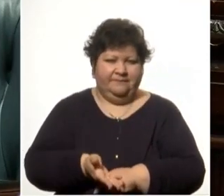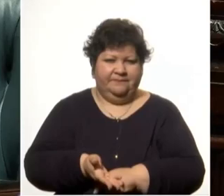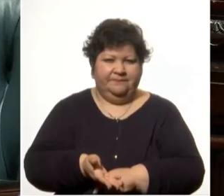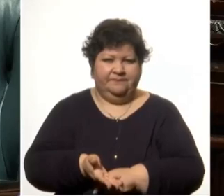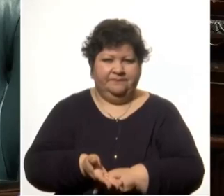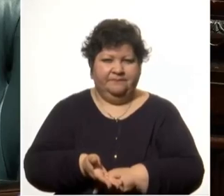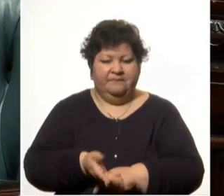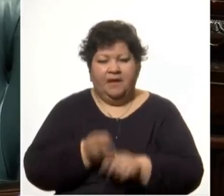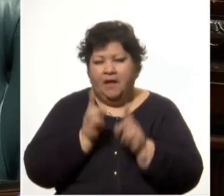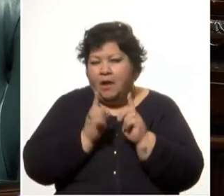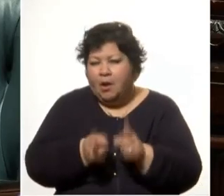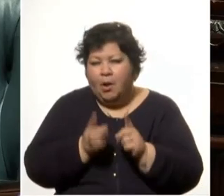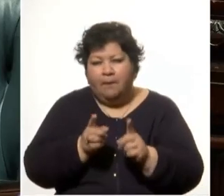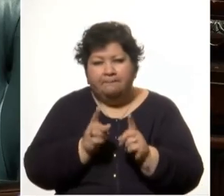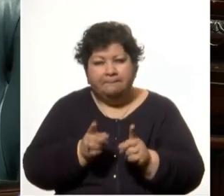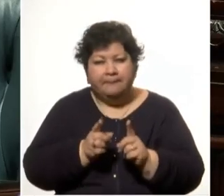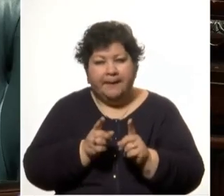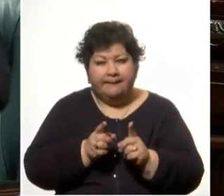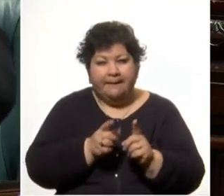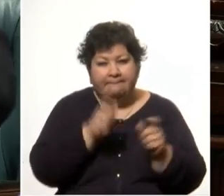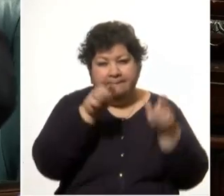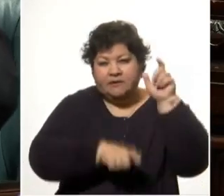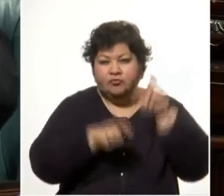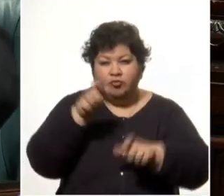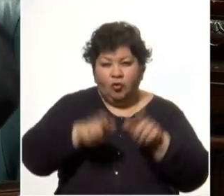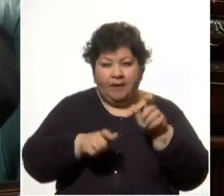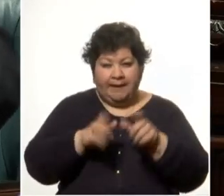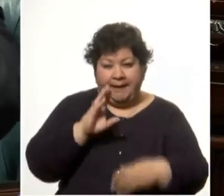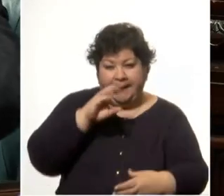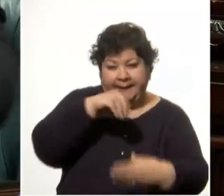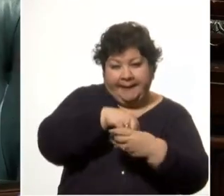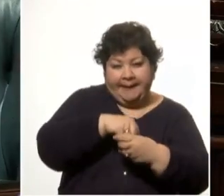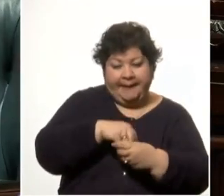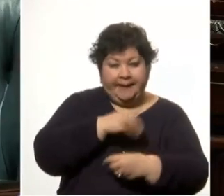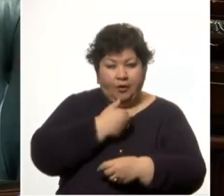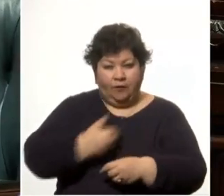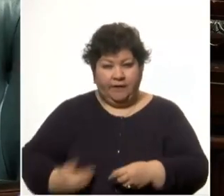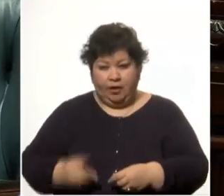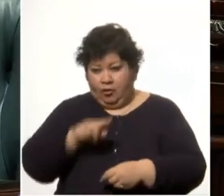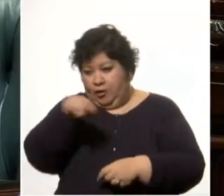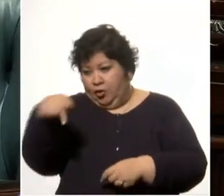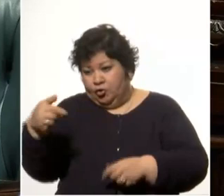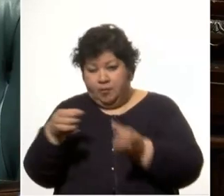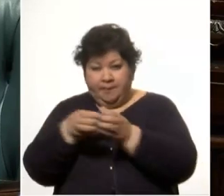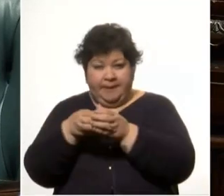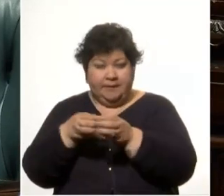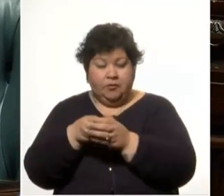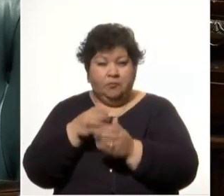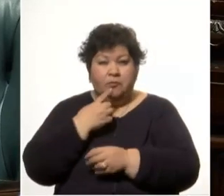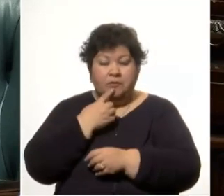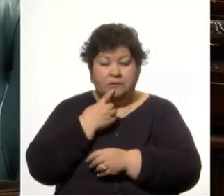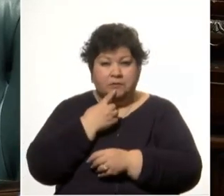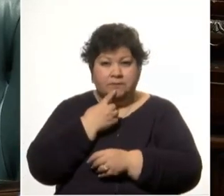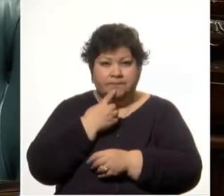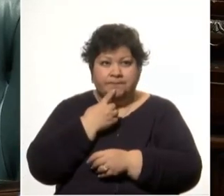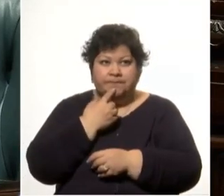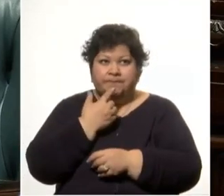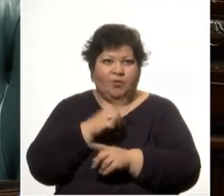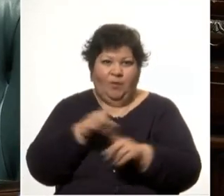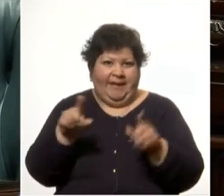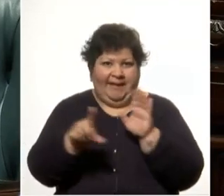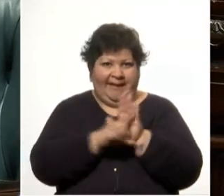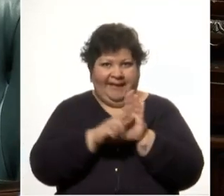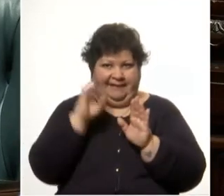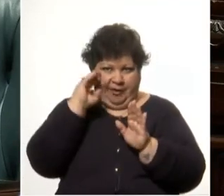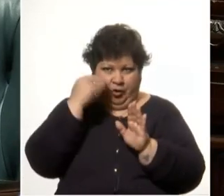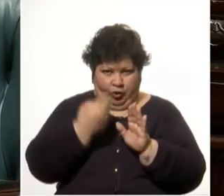Hasta los propios socios de la coalición parecen reconocer que el acuerdo es ilegal, por lo menos de manera implícita, y por